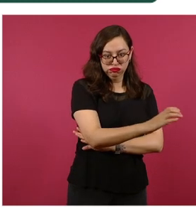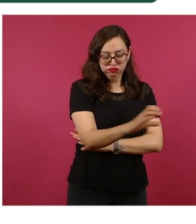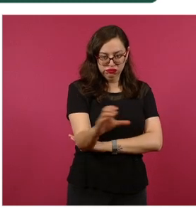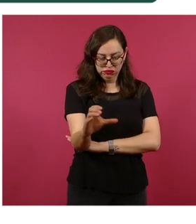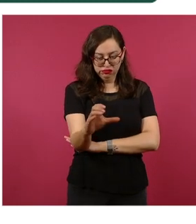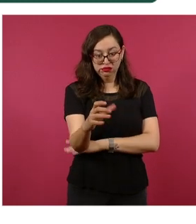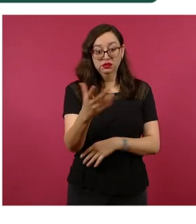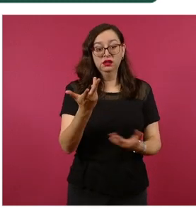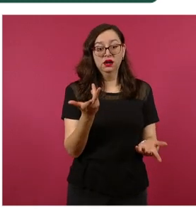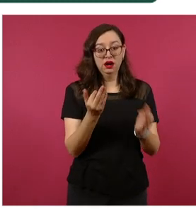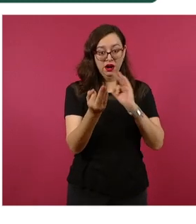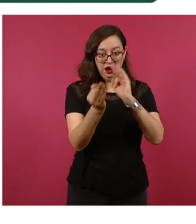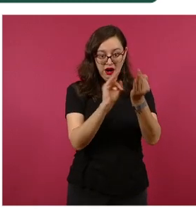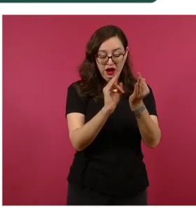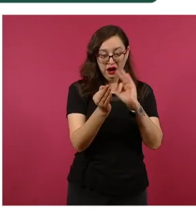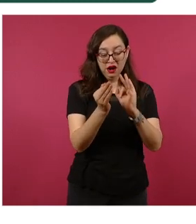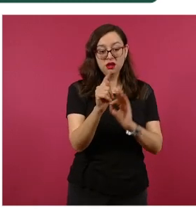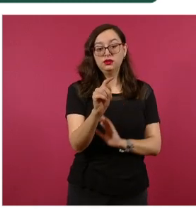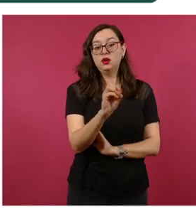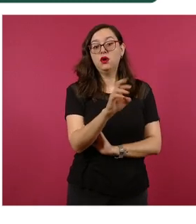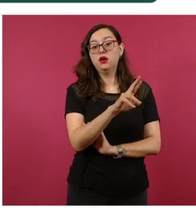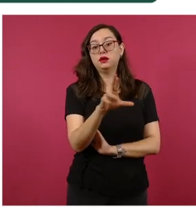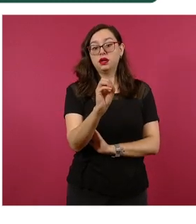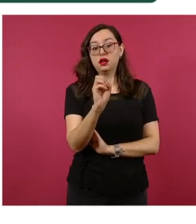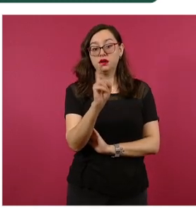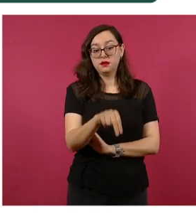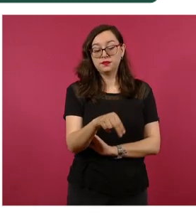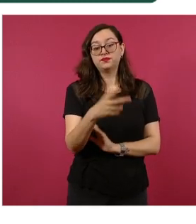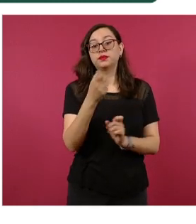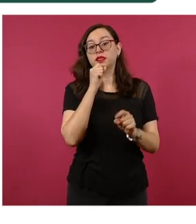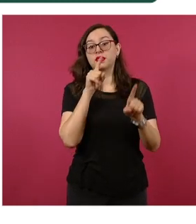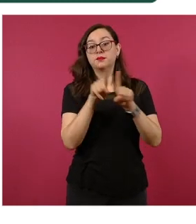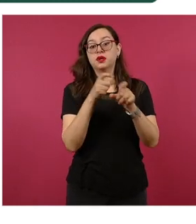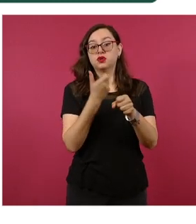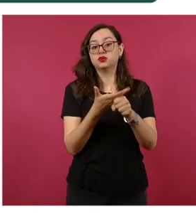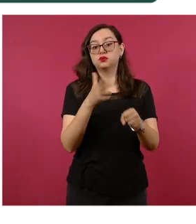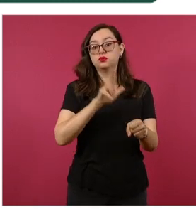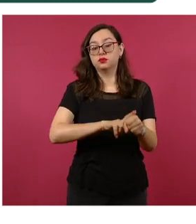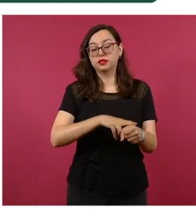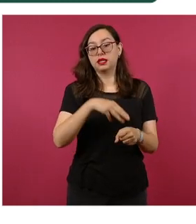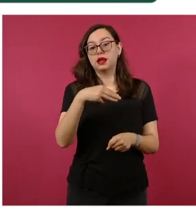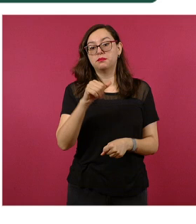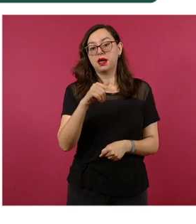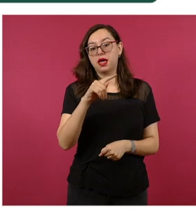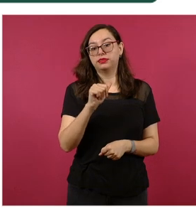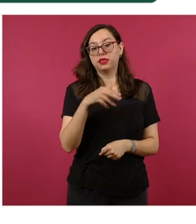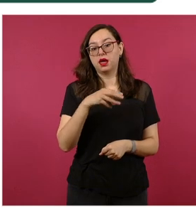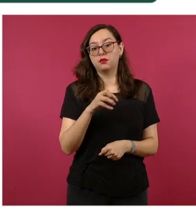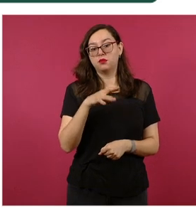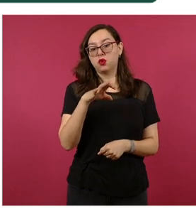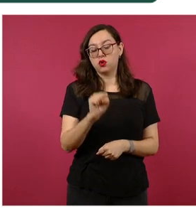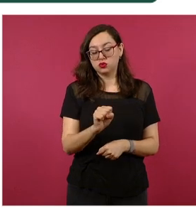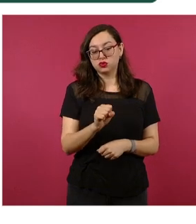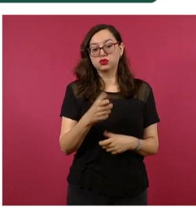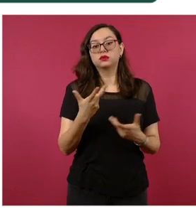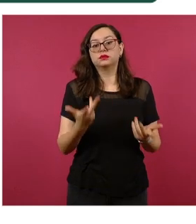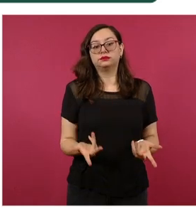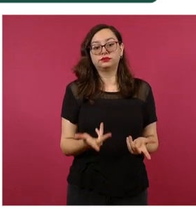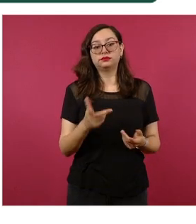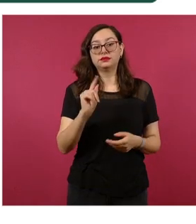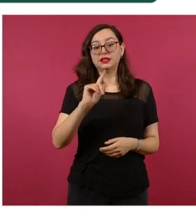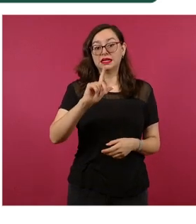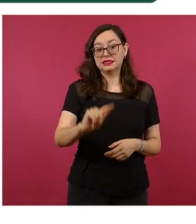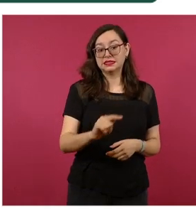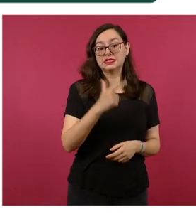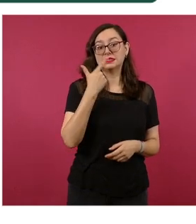ahí muy cerca de Torreón, se tienen los hospitales de Matamoros, de San Buenaventura, también el de Ramos Arizpe, y hay